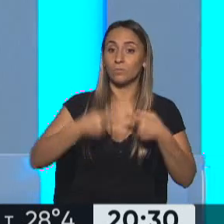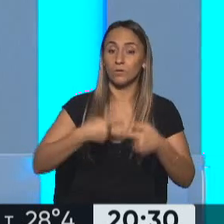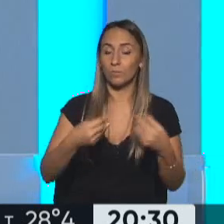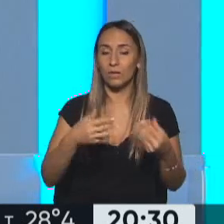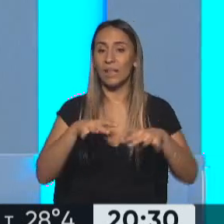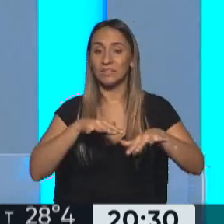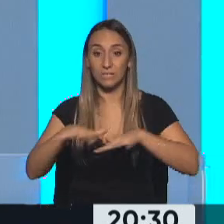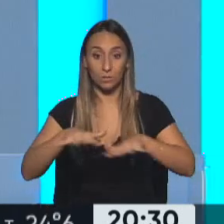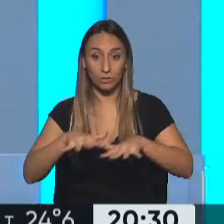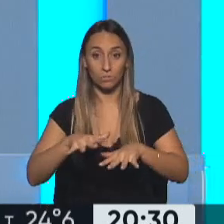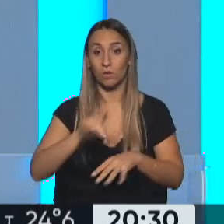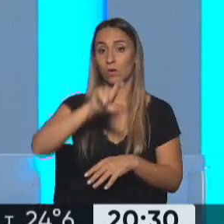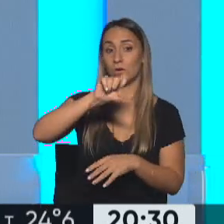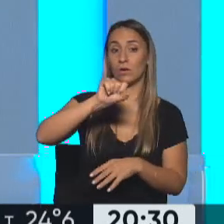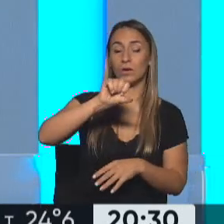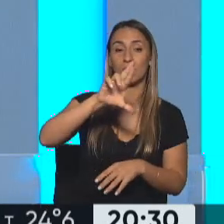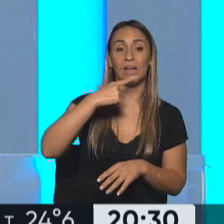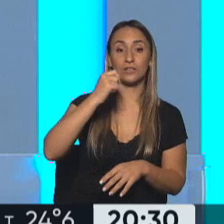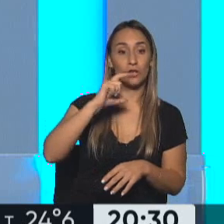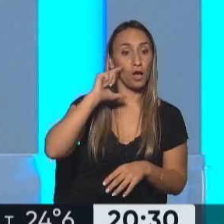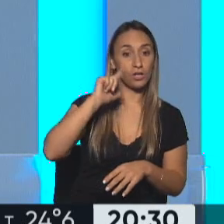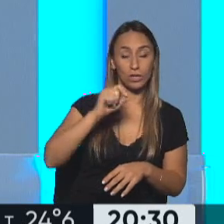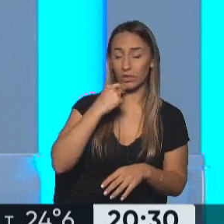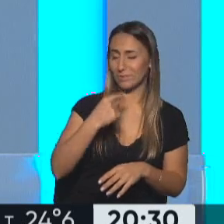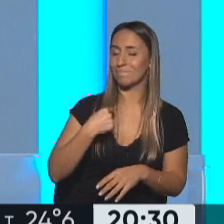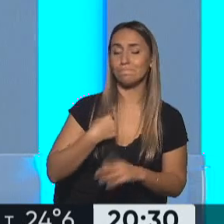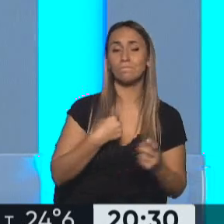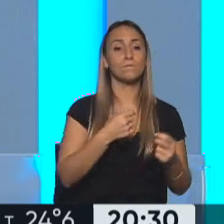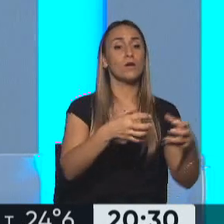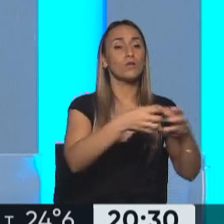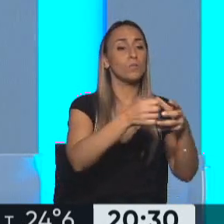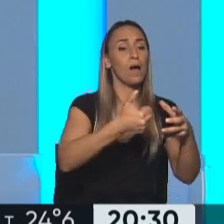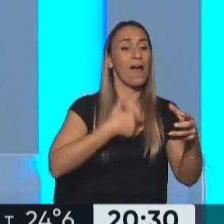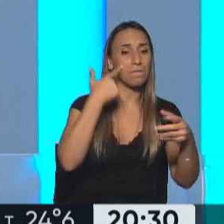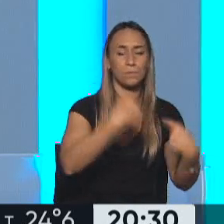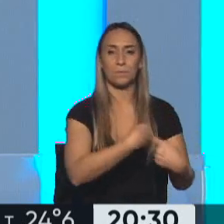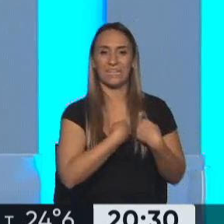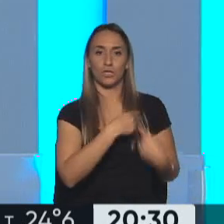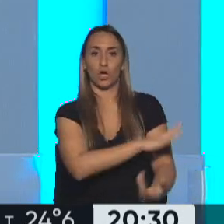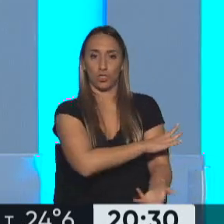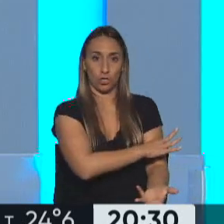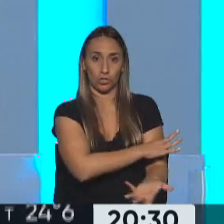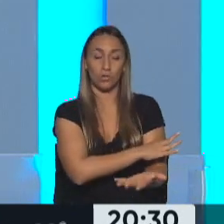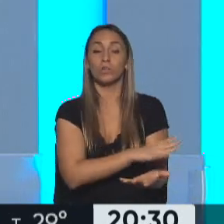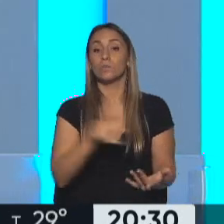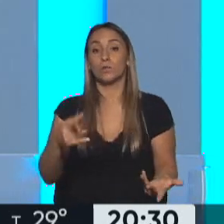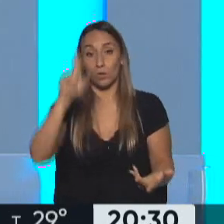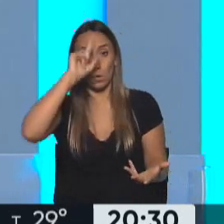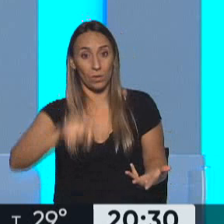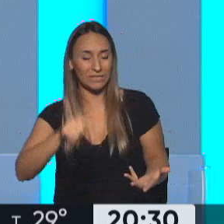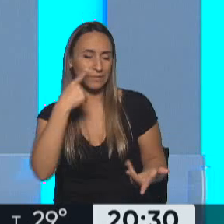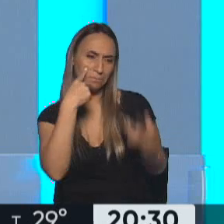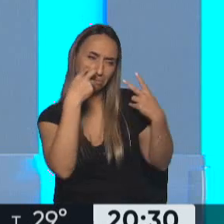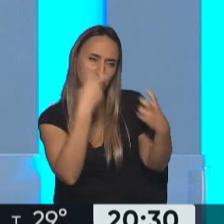situación en la que Carsoglio dice que él fue presionado por agentes de la AFI. Lo que investiga el juez Marcelo Martínez de Giorgi es justamente